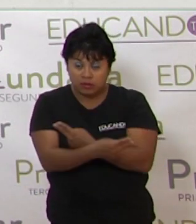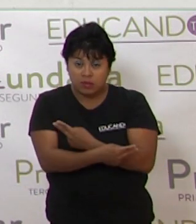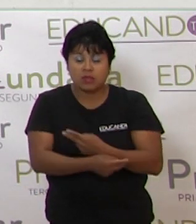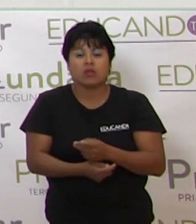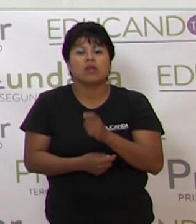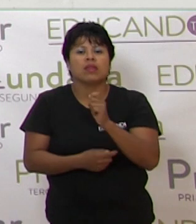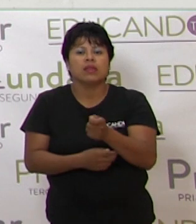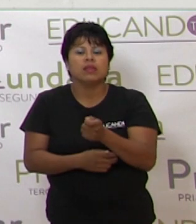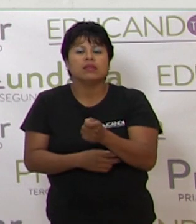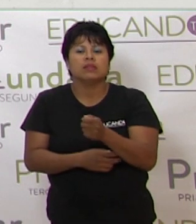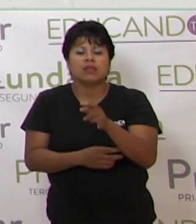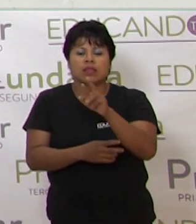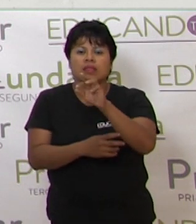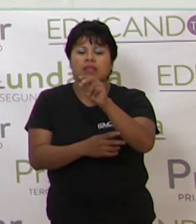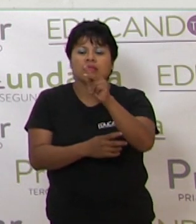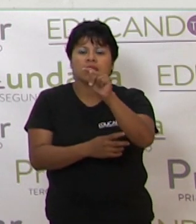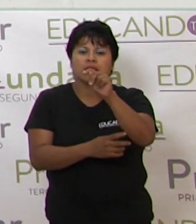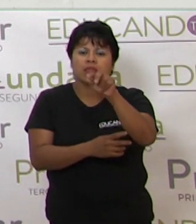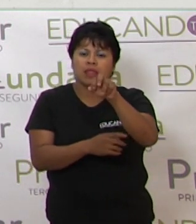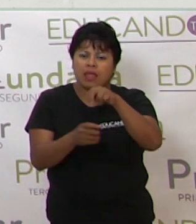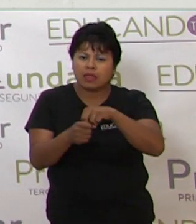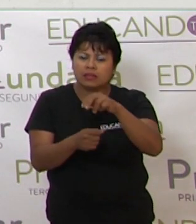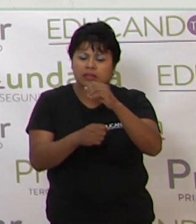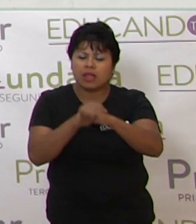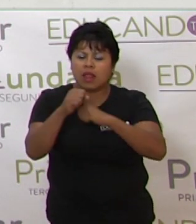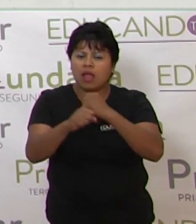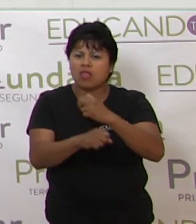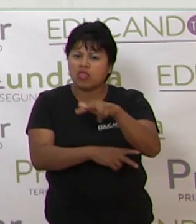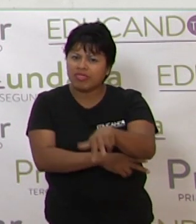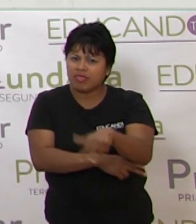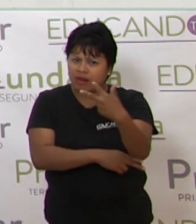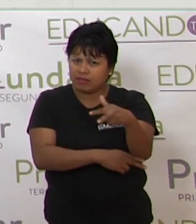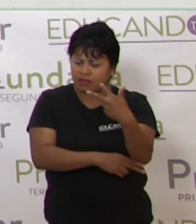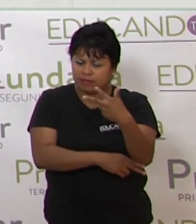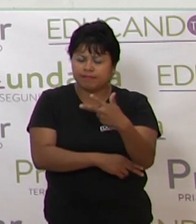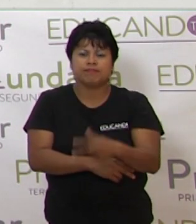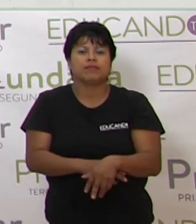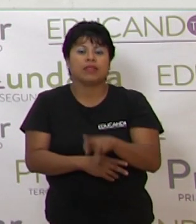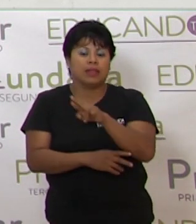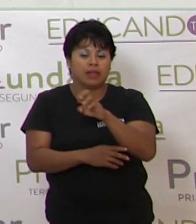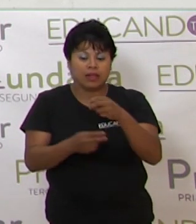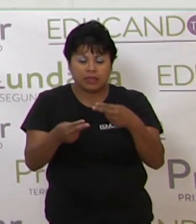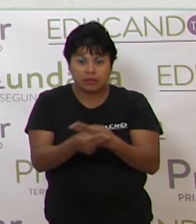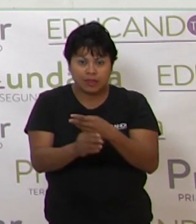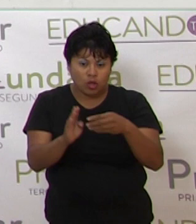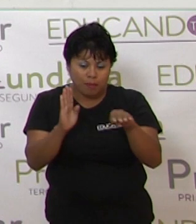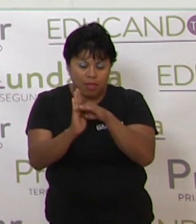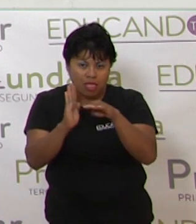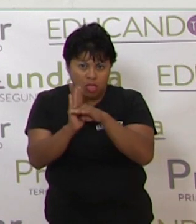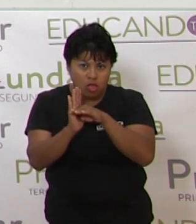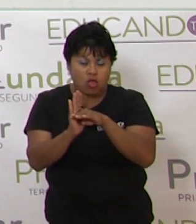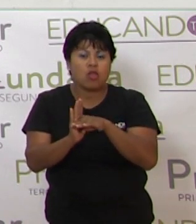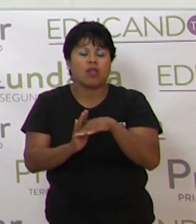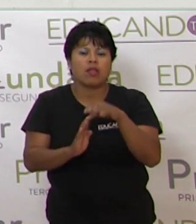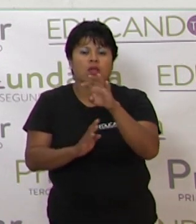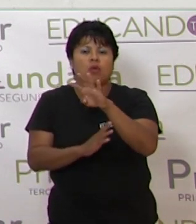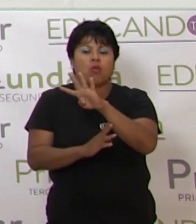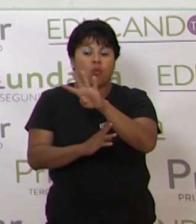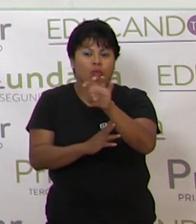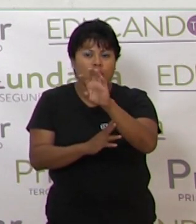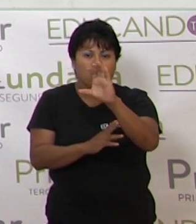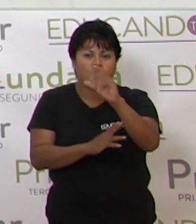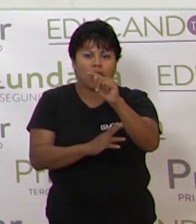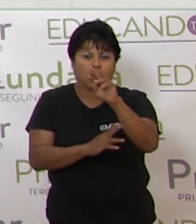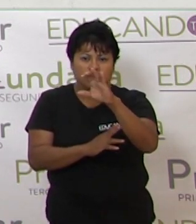sería el 300, o sea, el siglo XIII. El Renacimiento Medio sería el